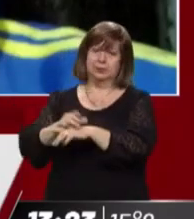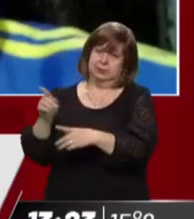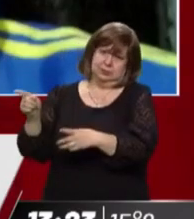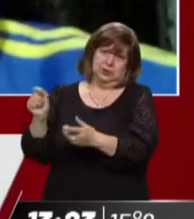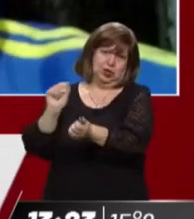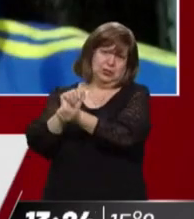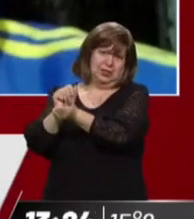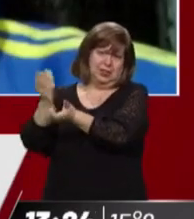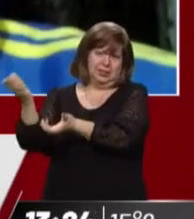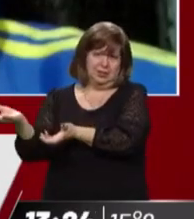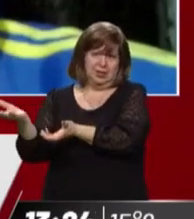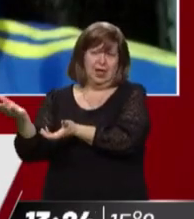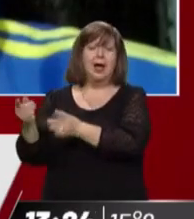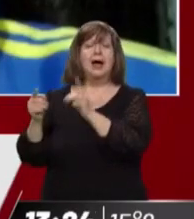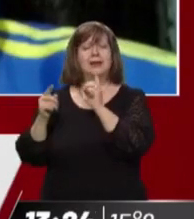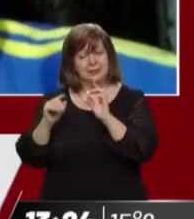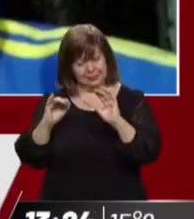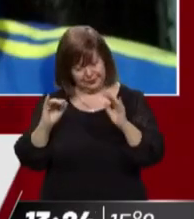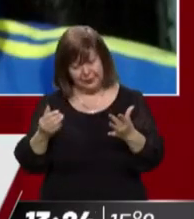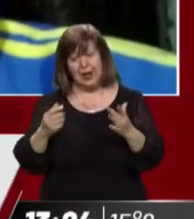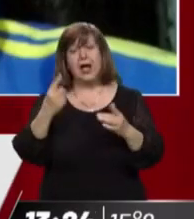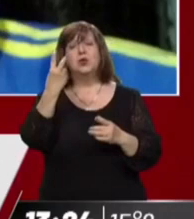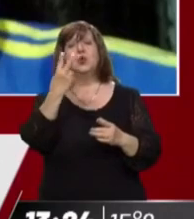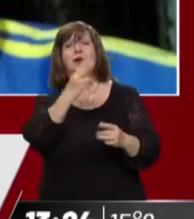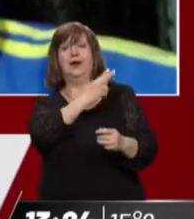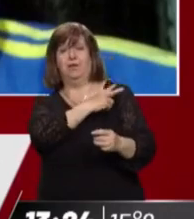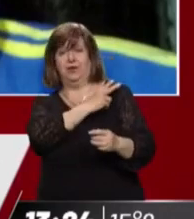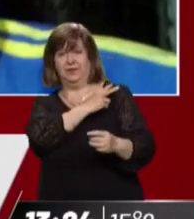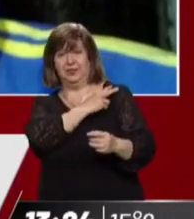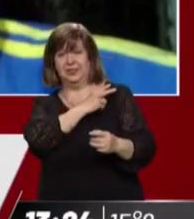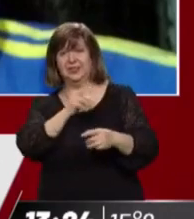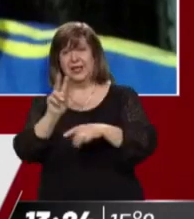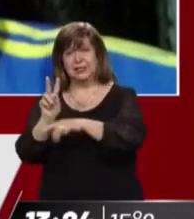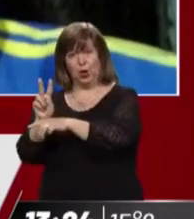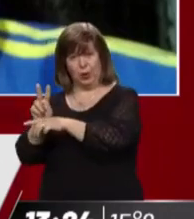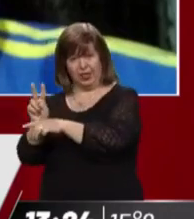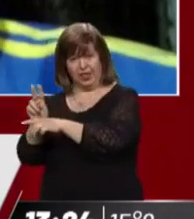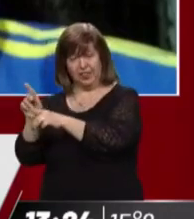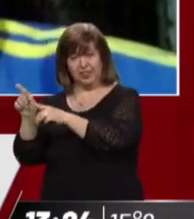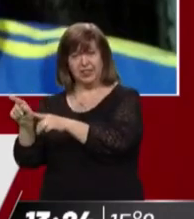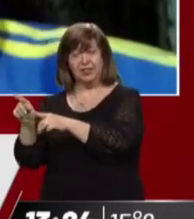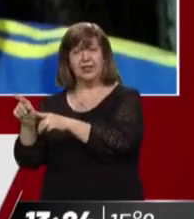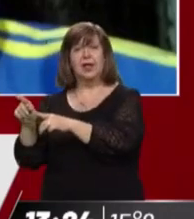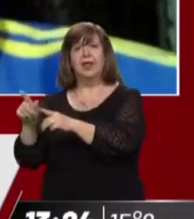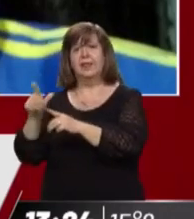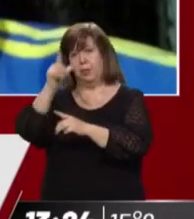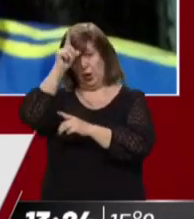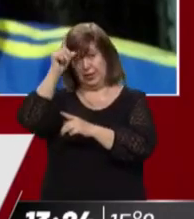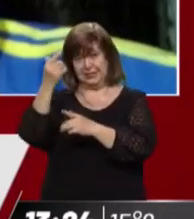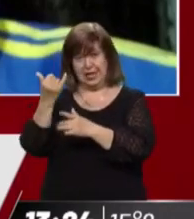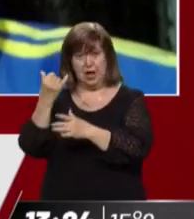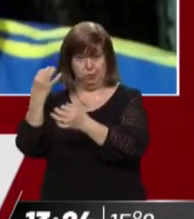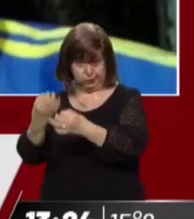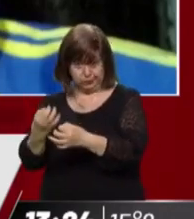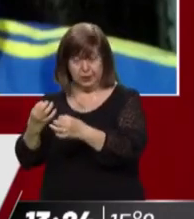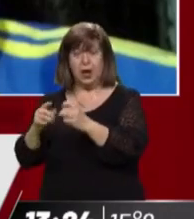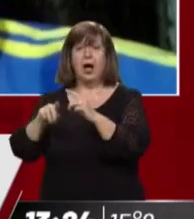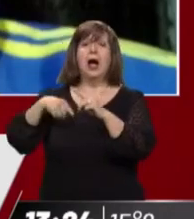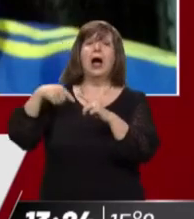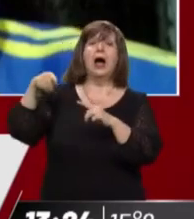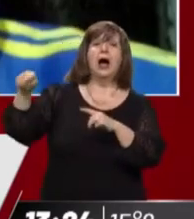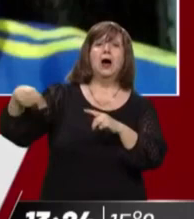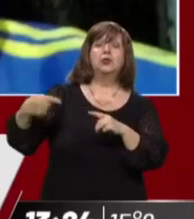hay un jefe de seguridad de acá que pertenece a la policía nosotros tenemos